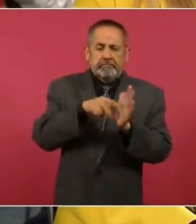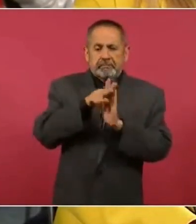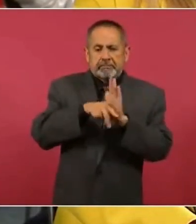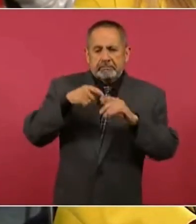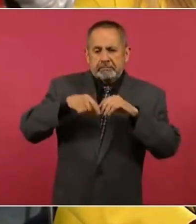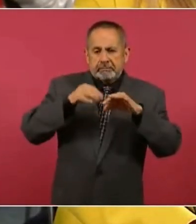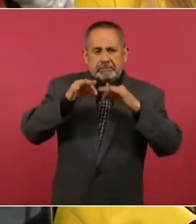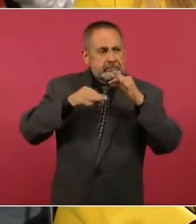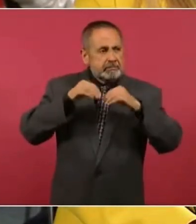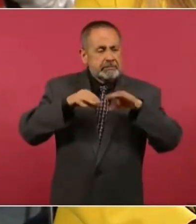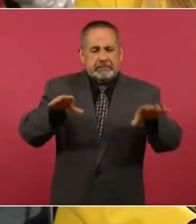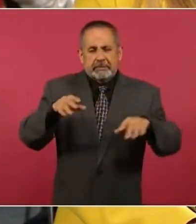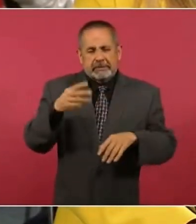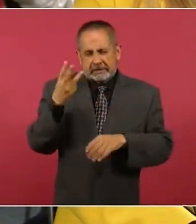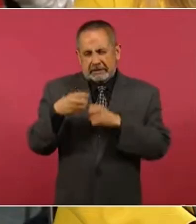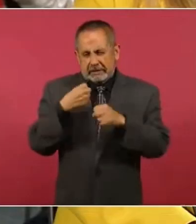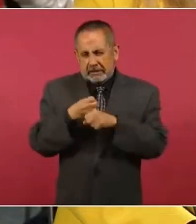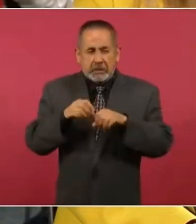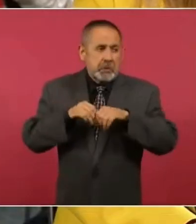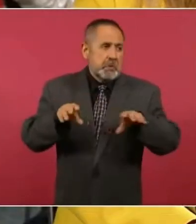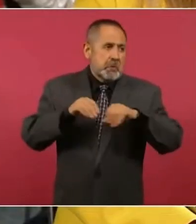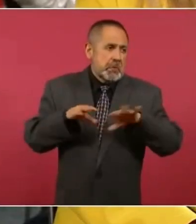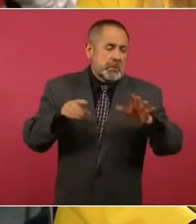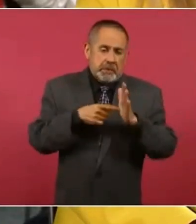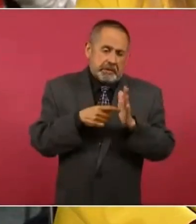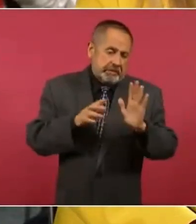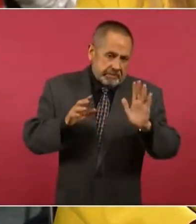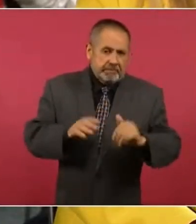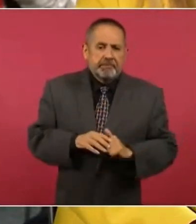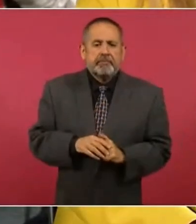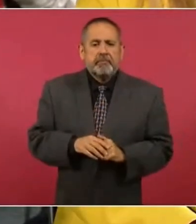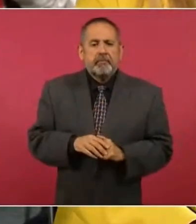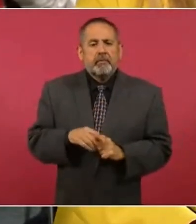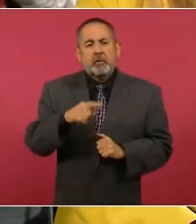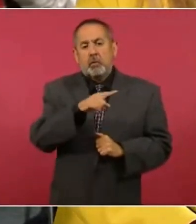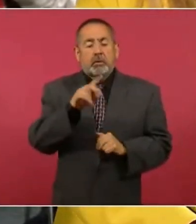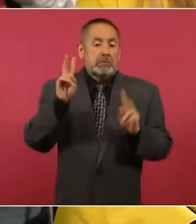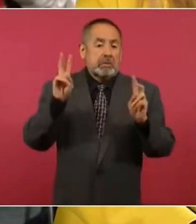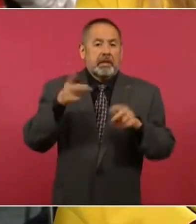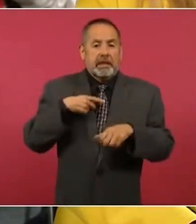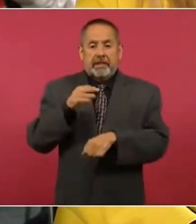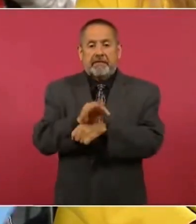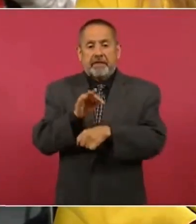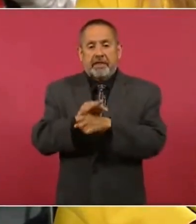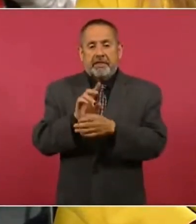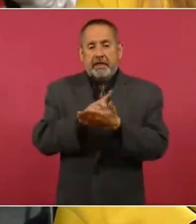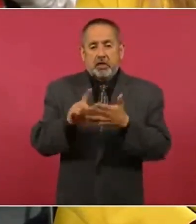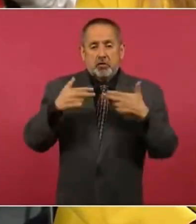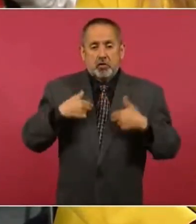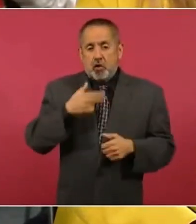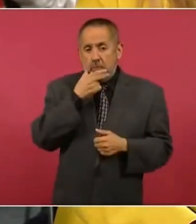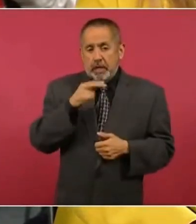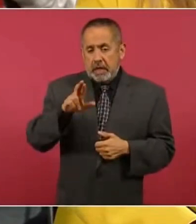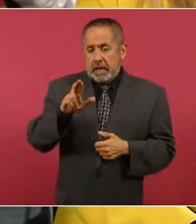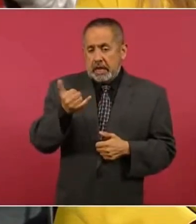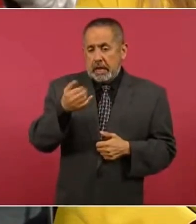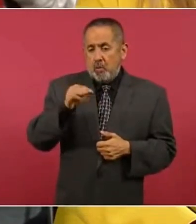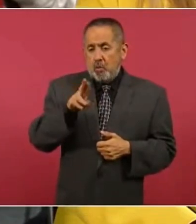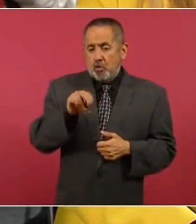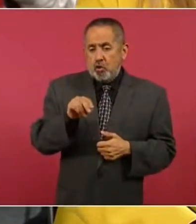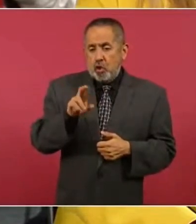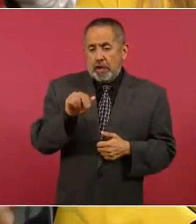desde hace 3 años en redes sociales, en el cual pues un pseudodefensor de derechos humanos del nombre de Raimundo Ramos, de Nuevo